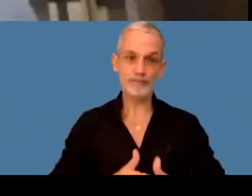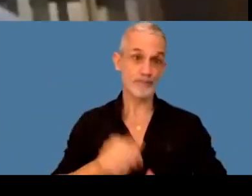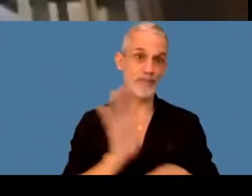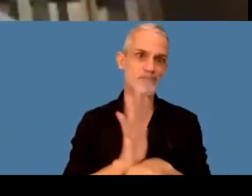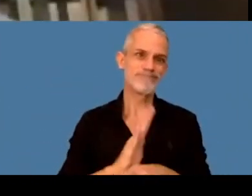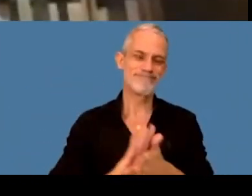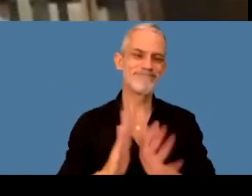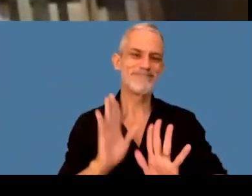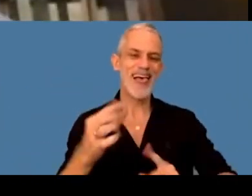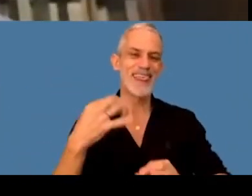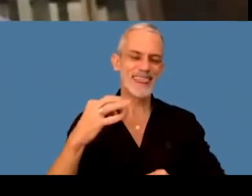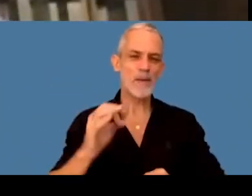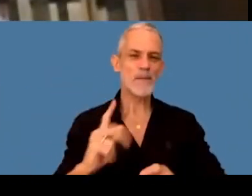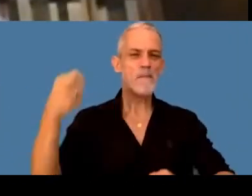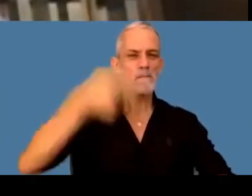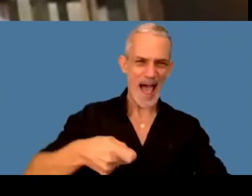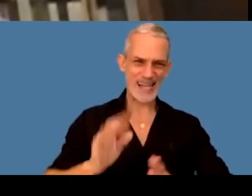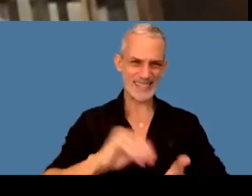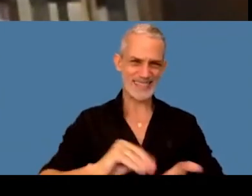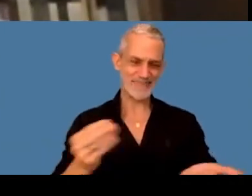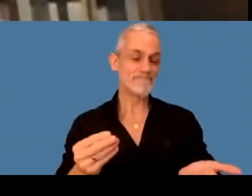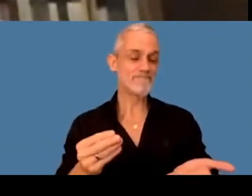hay que hacerlo más todavía.